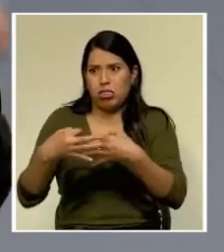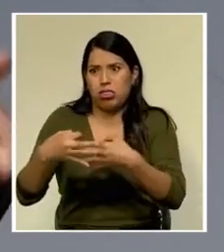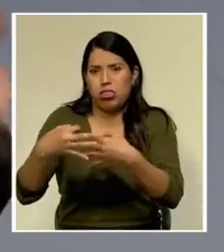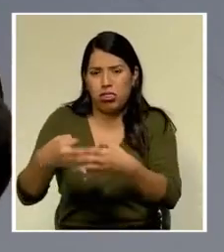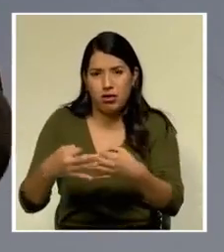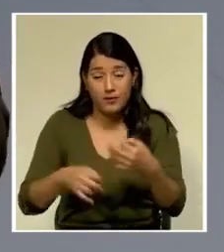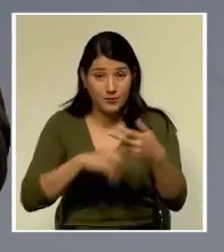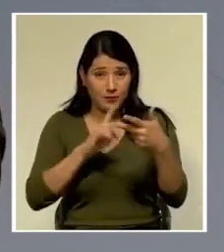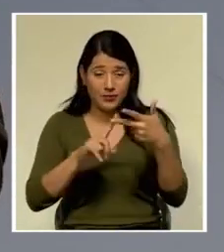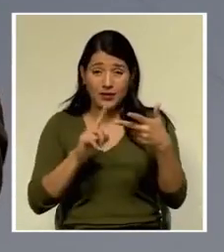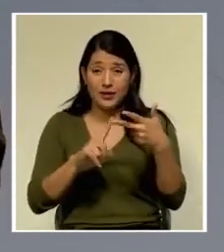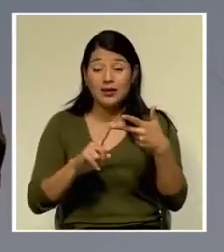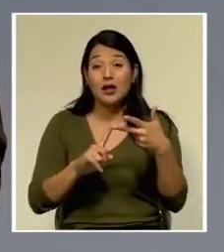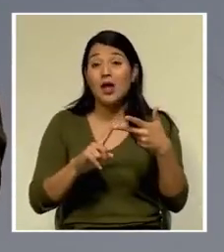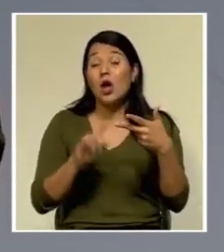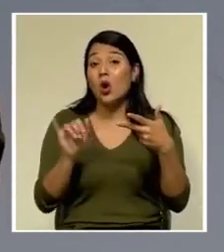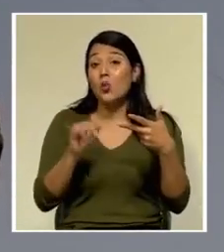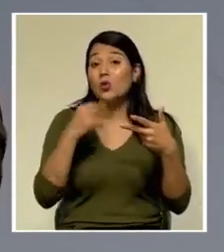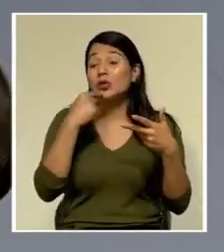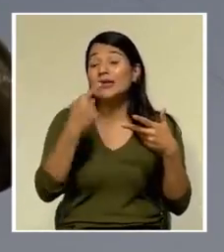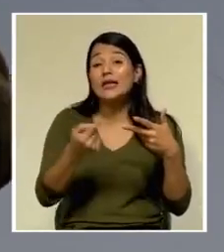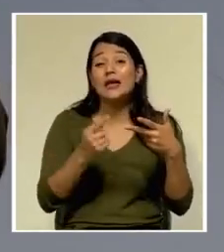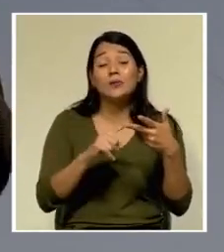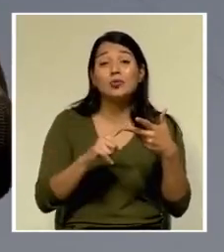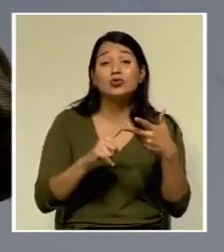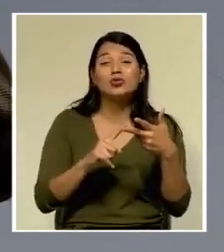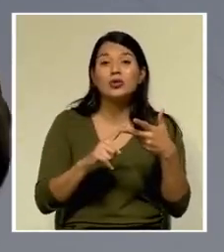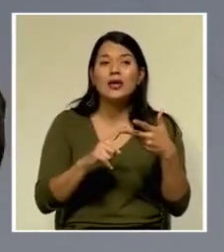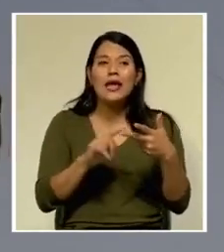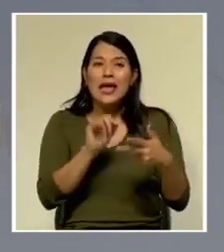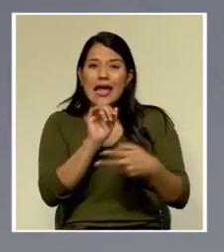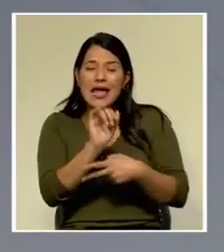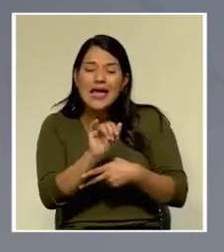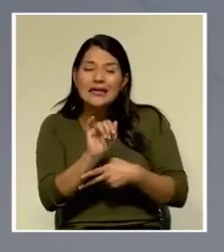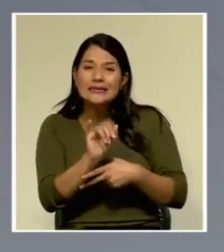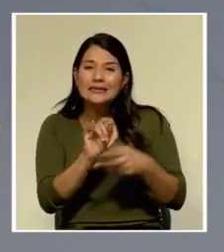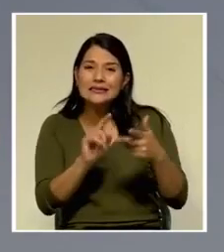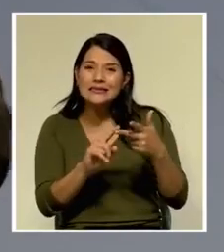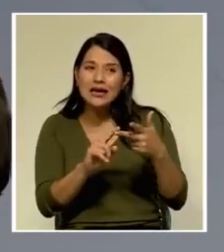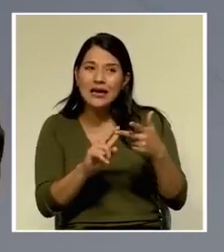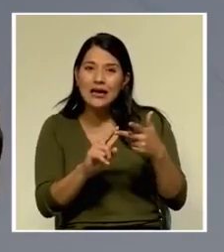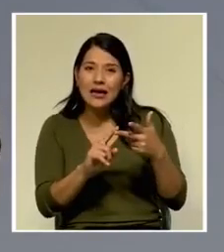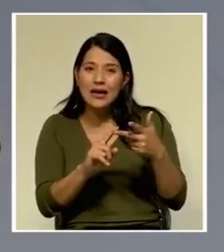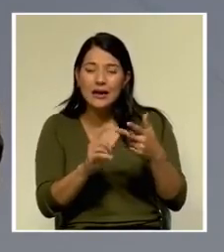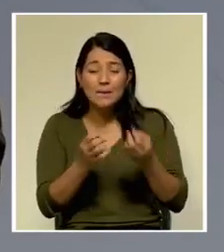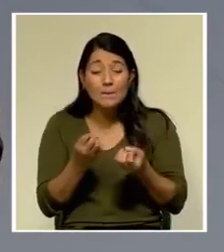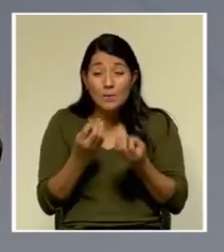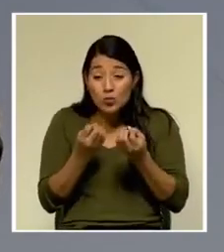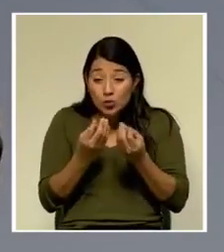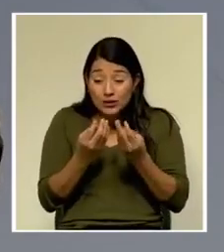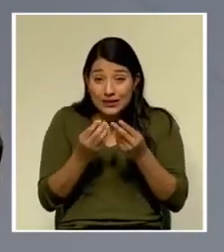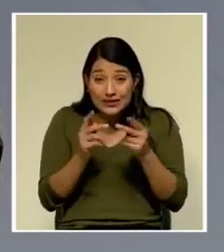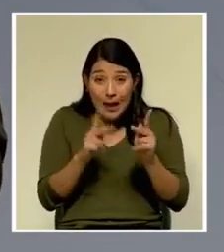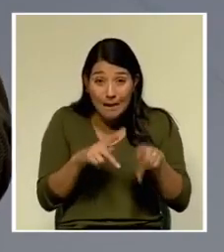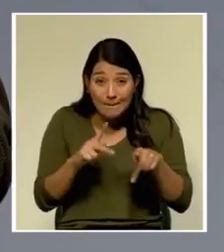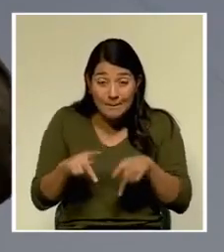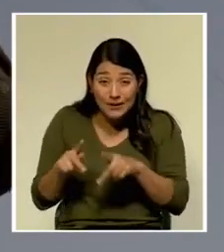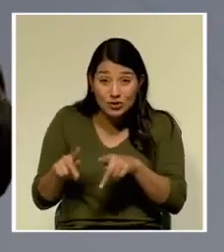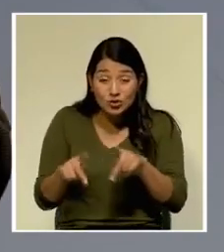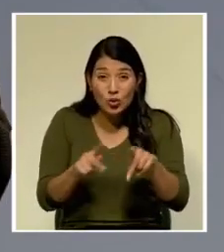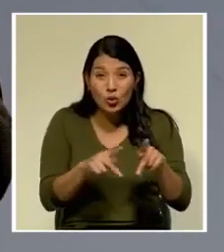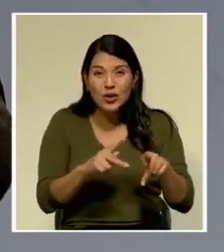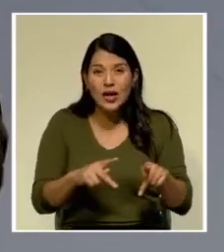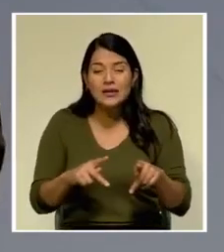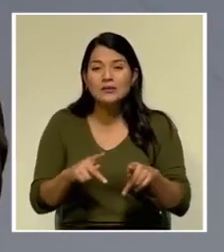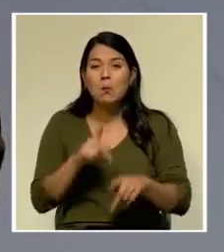elecciones, y el tercer elemento que mencionamos, que es esa ubicación mayoritaria del electorado a